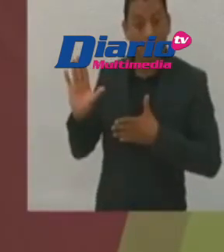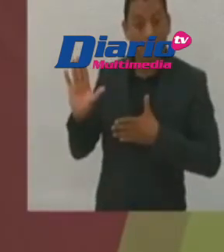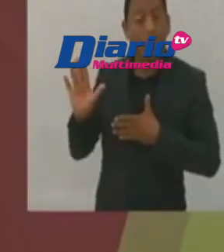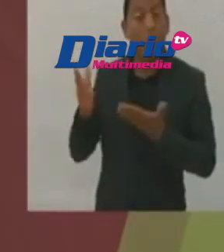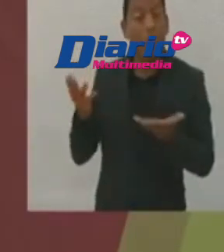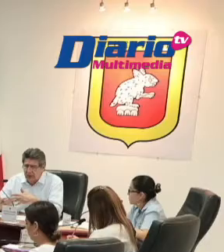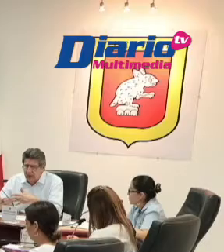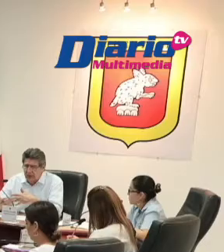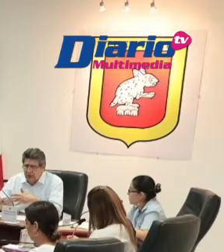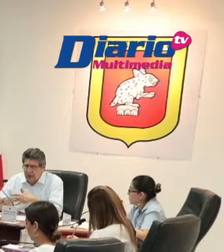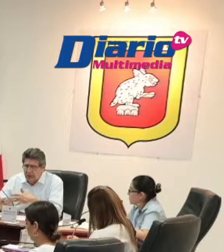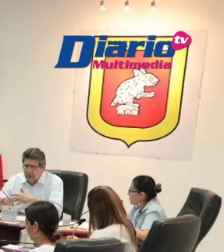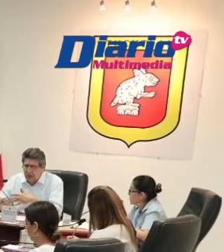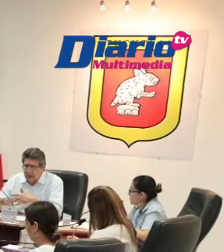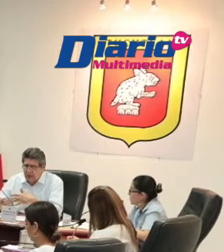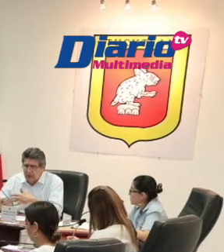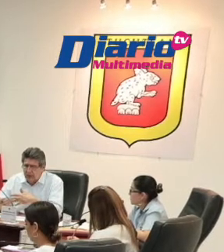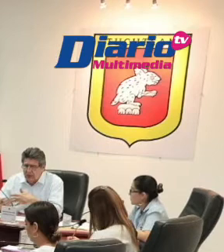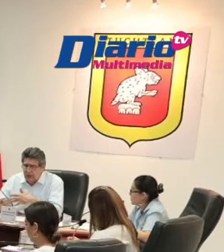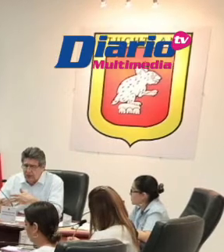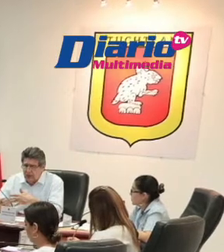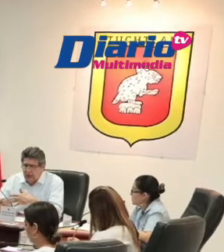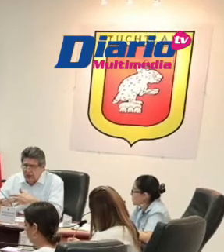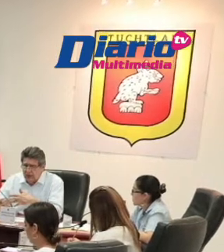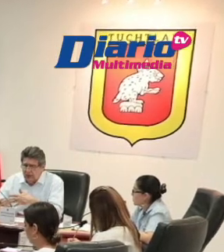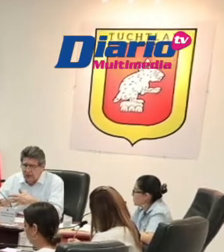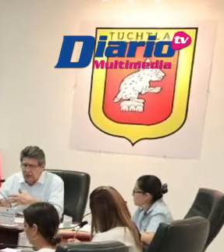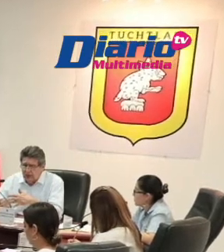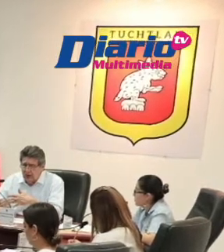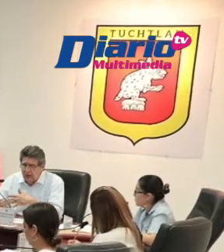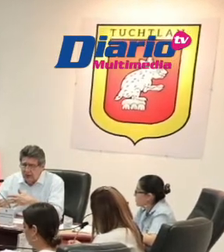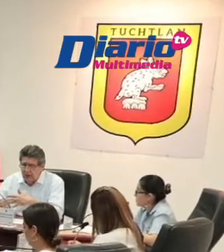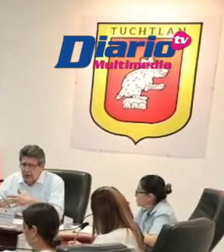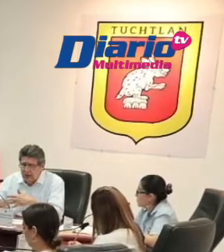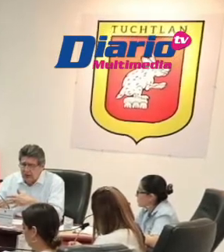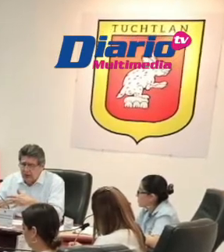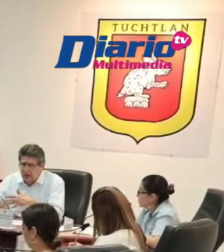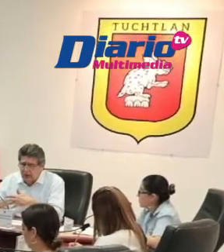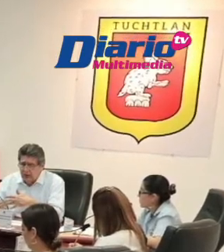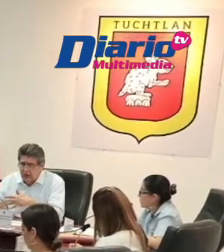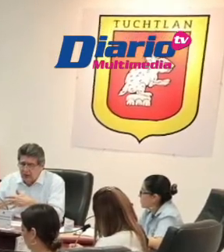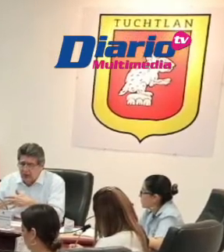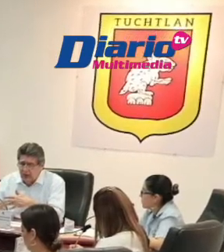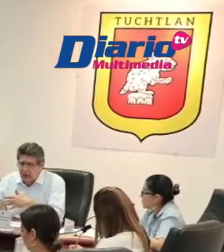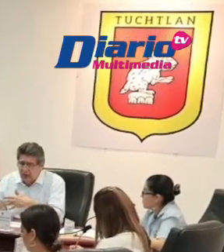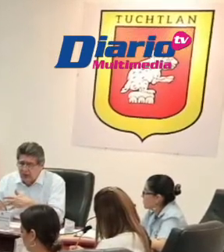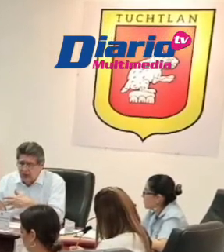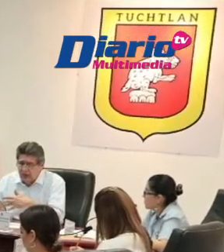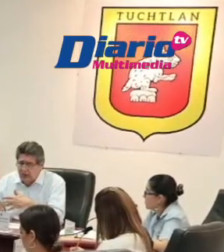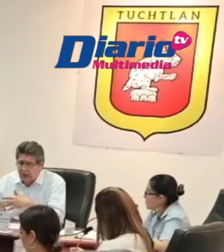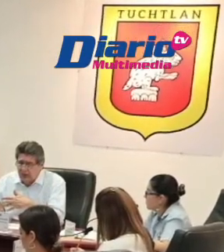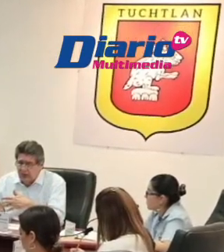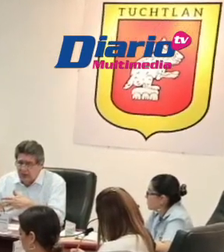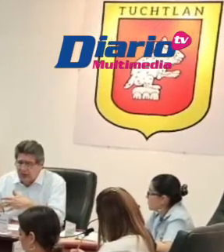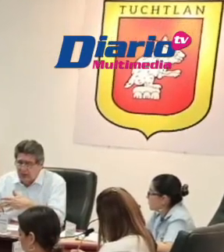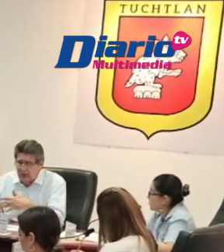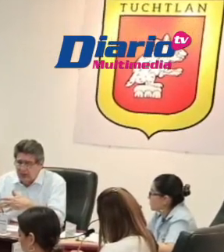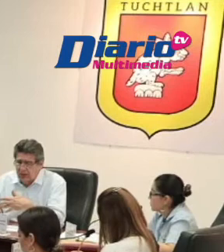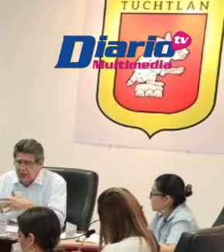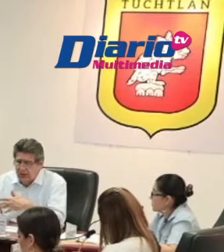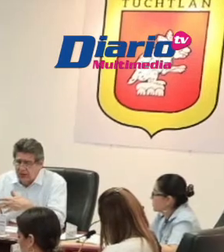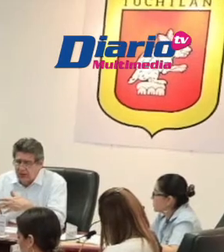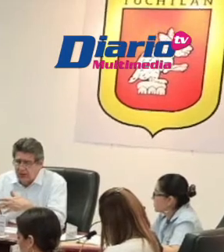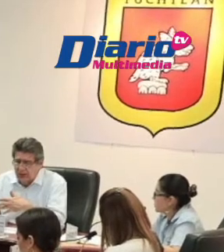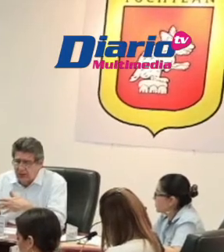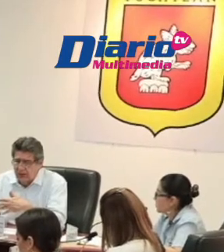que un 81.6% de la sociedad quiere un cambio de alcalde para el 2021, es decir, no desean que el